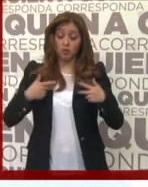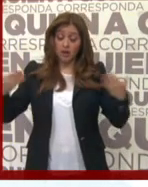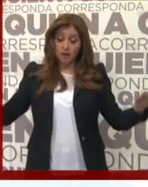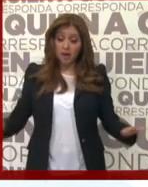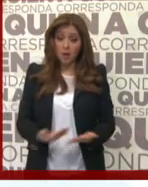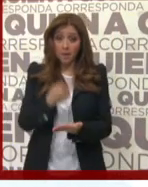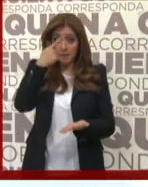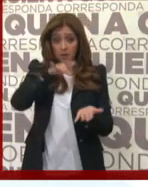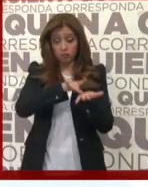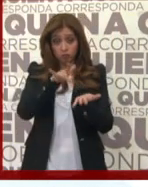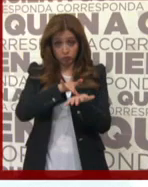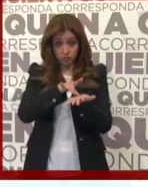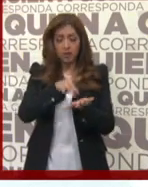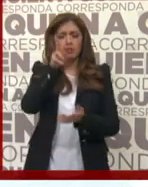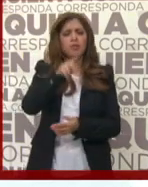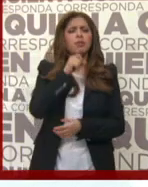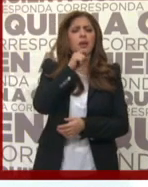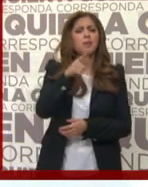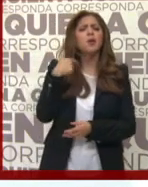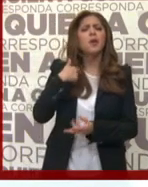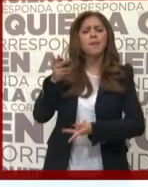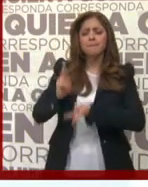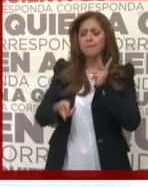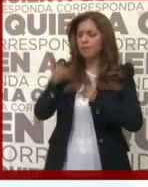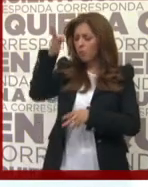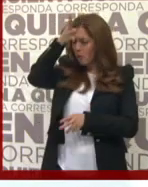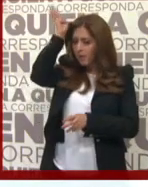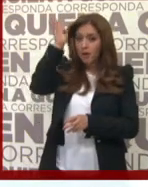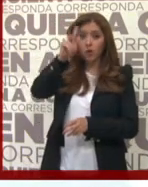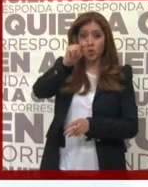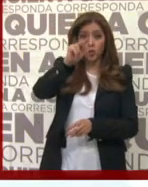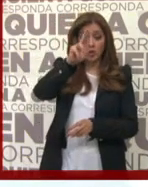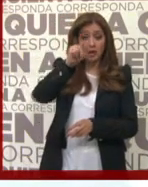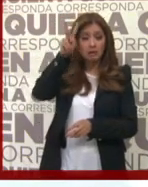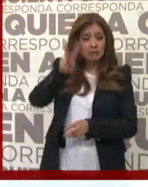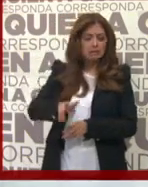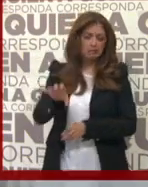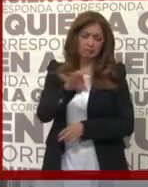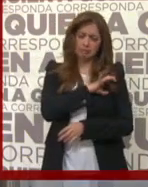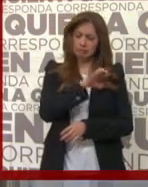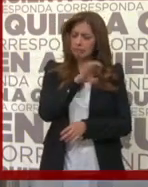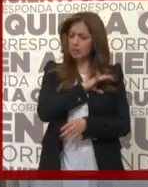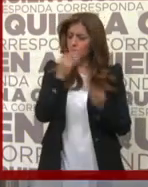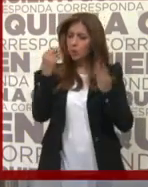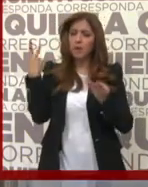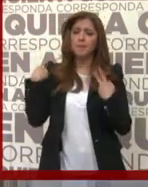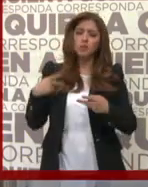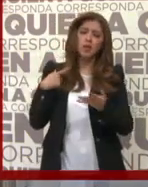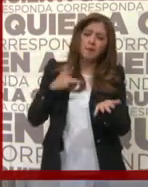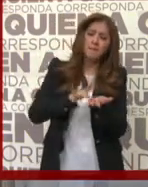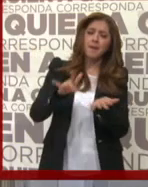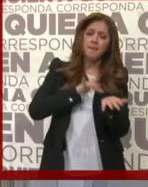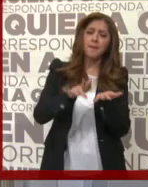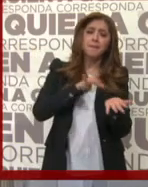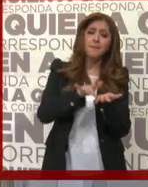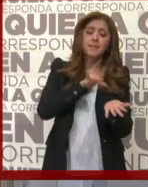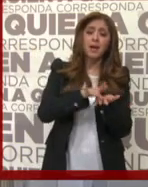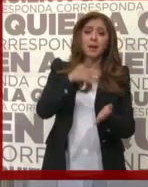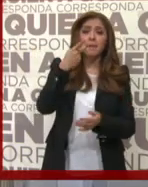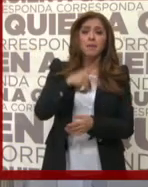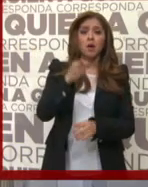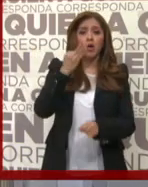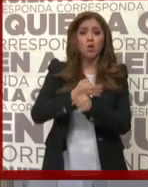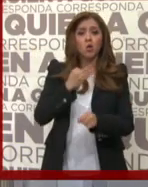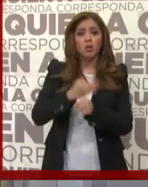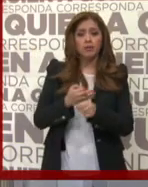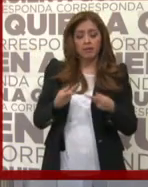de ella. Fíjate que también estuvimos platicando en los bomberos de Tultitlán, la quieren, la aprecian mucho, mucha gente la ha apoyado, lamentablemente, pues como decíamos, su economía se va por